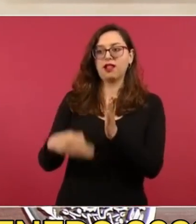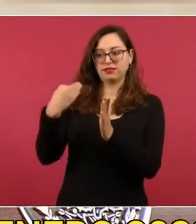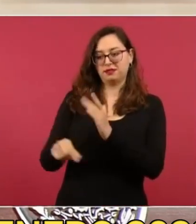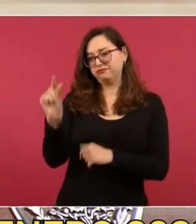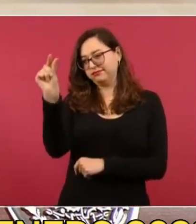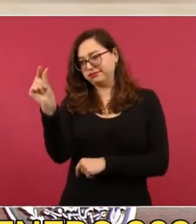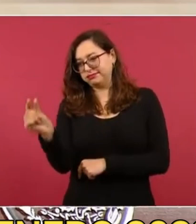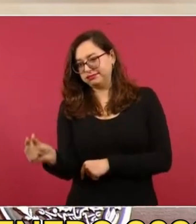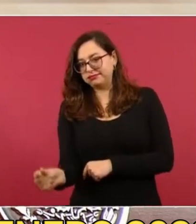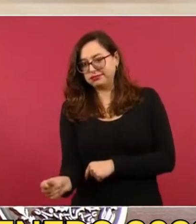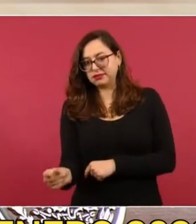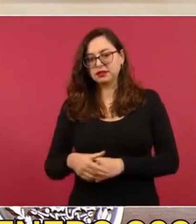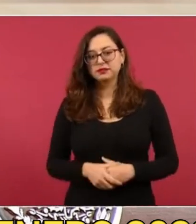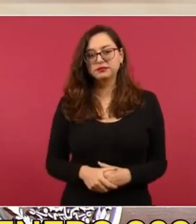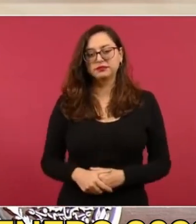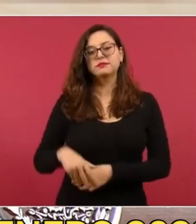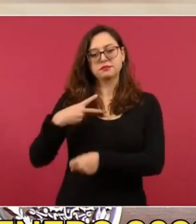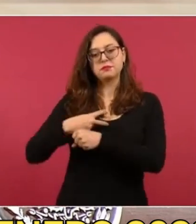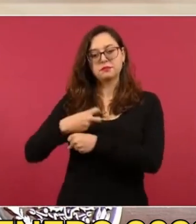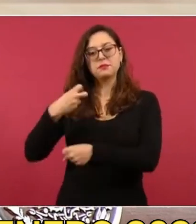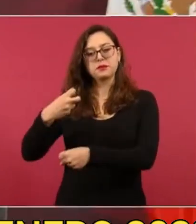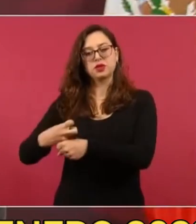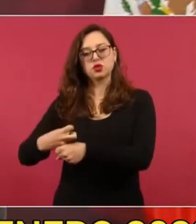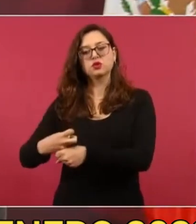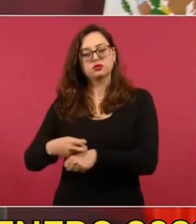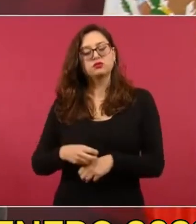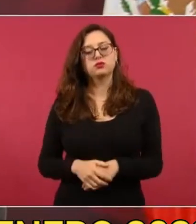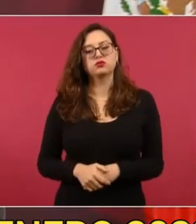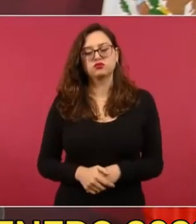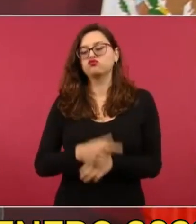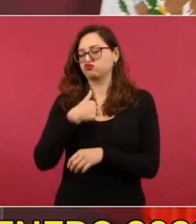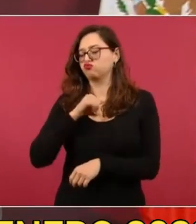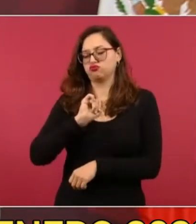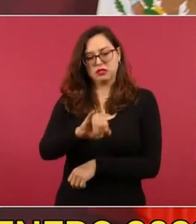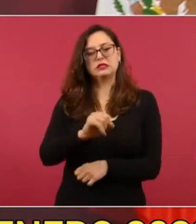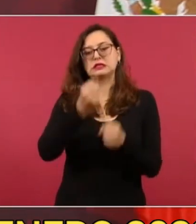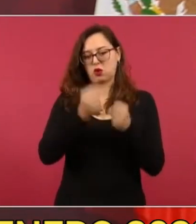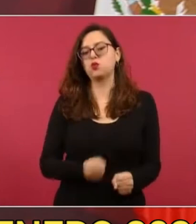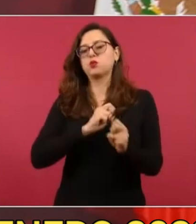que estoy invitado y es muy probable que vaya